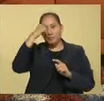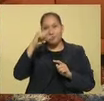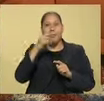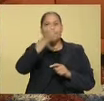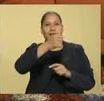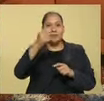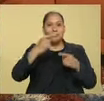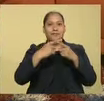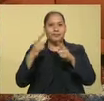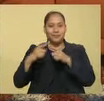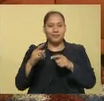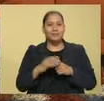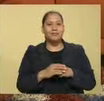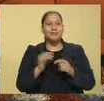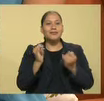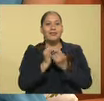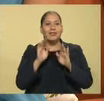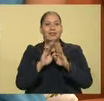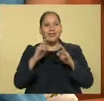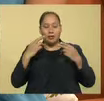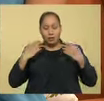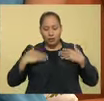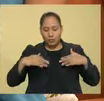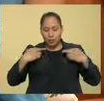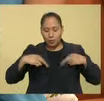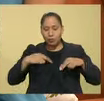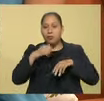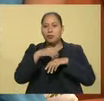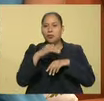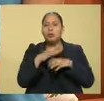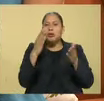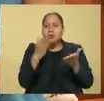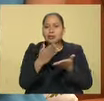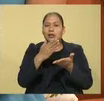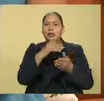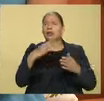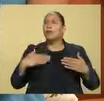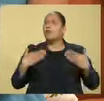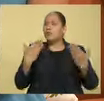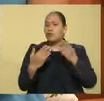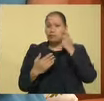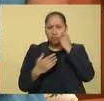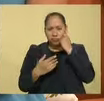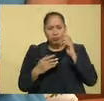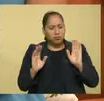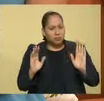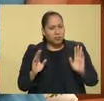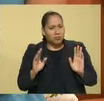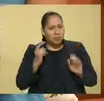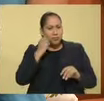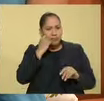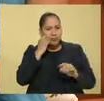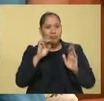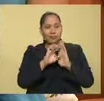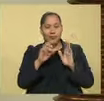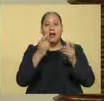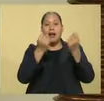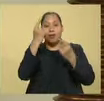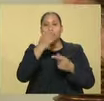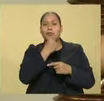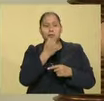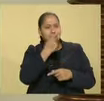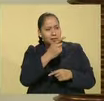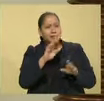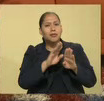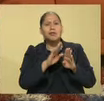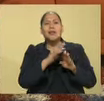Sí, además, las tallas petit, pues deben de tener como mucha confianza en sí mismas, porque además, oye, pues qué rico. A mí me han dicho los hombres que qué